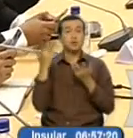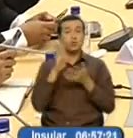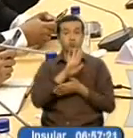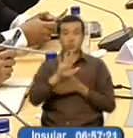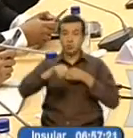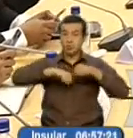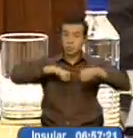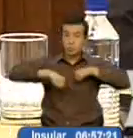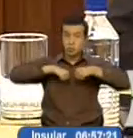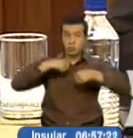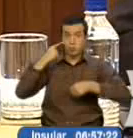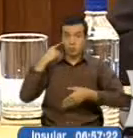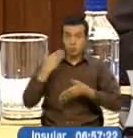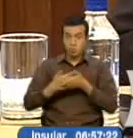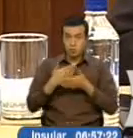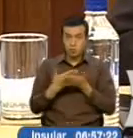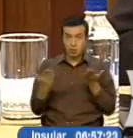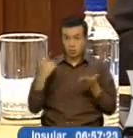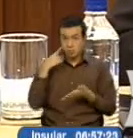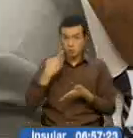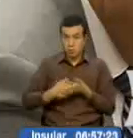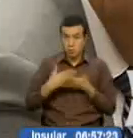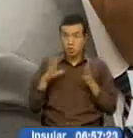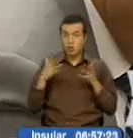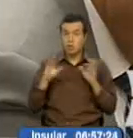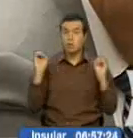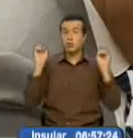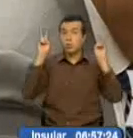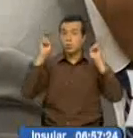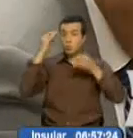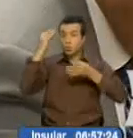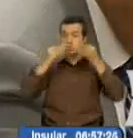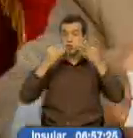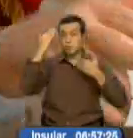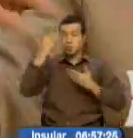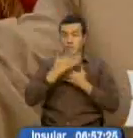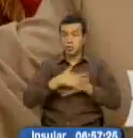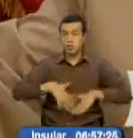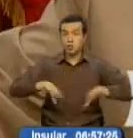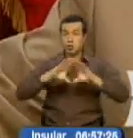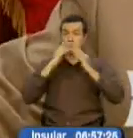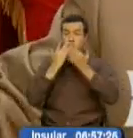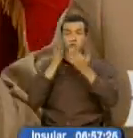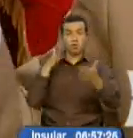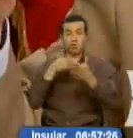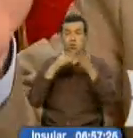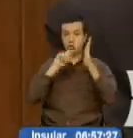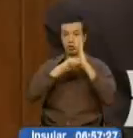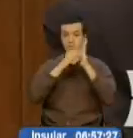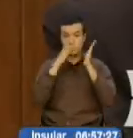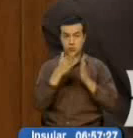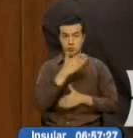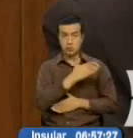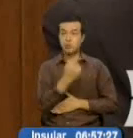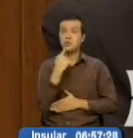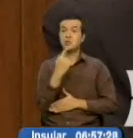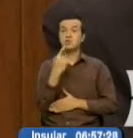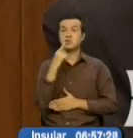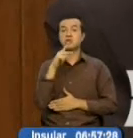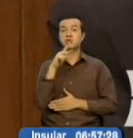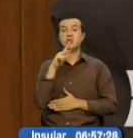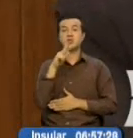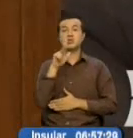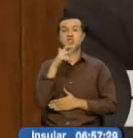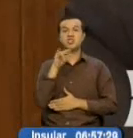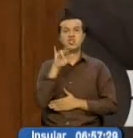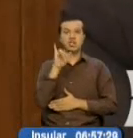gestión no existieron pruebas o indicios que sustenten el juicio político que se prepara en esta comisión en contra del excontralor Carlos Polit, a lo cual Chiriboga respondió que